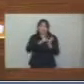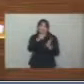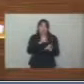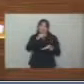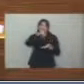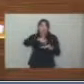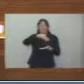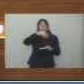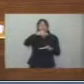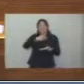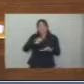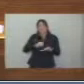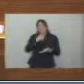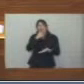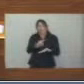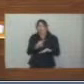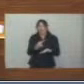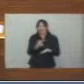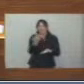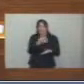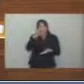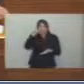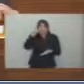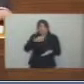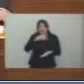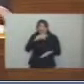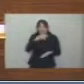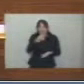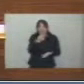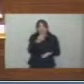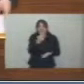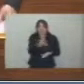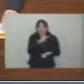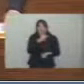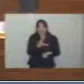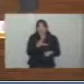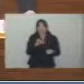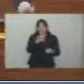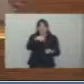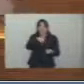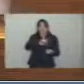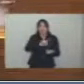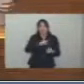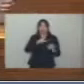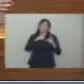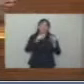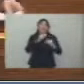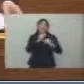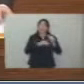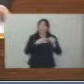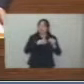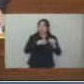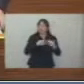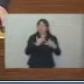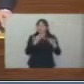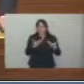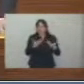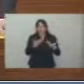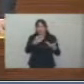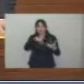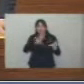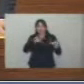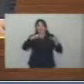cosas que dicen. Y deberían de ser conscientes de ello, porque ustedes, pese a que no sean capaces de hacerlo en Asturias, siguen siendo el partido que gobierna